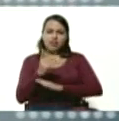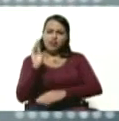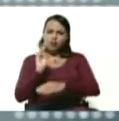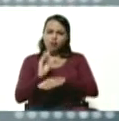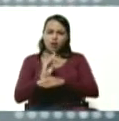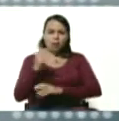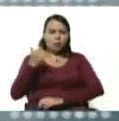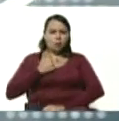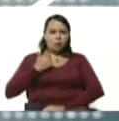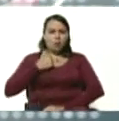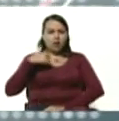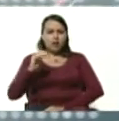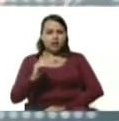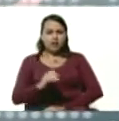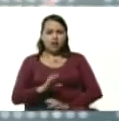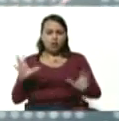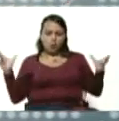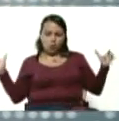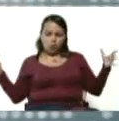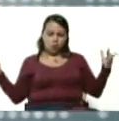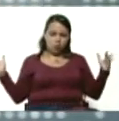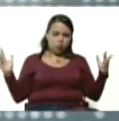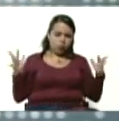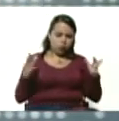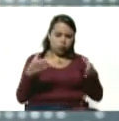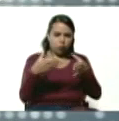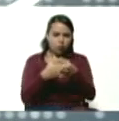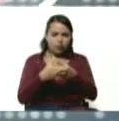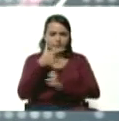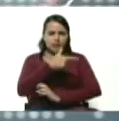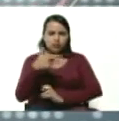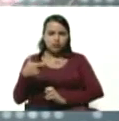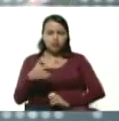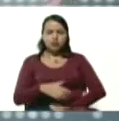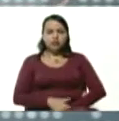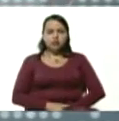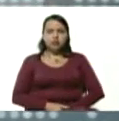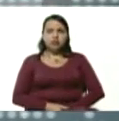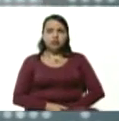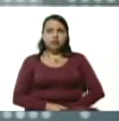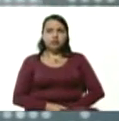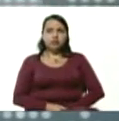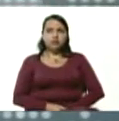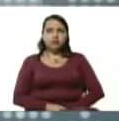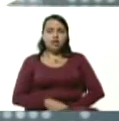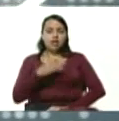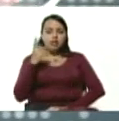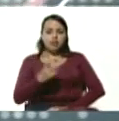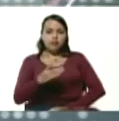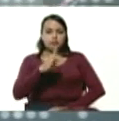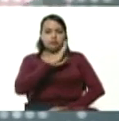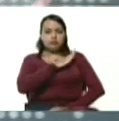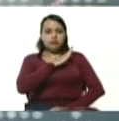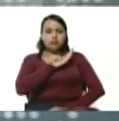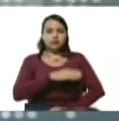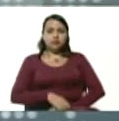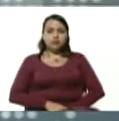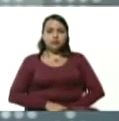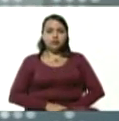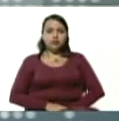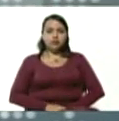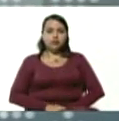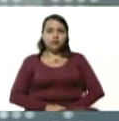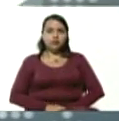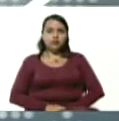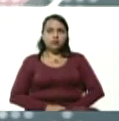cualquier tipo de aglomeración y concentración de personas debemos mantener como estamos haciendo con el espacio público pero